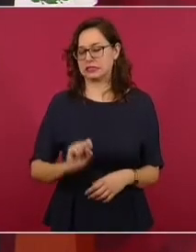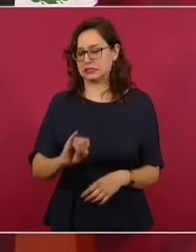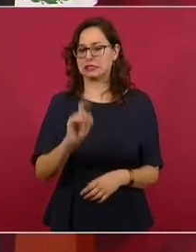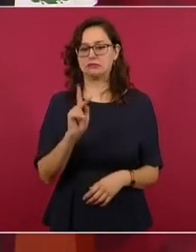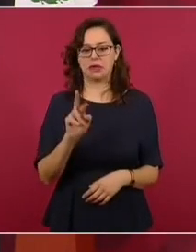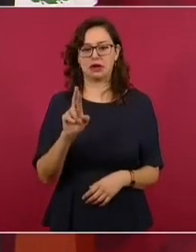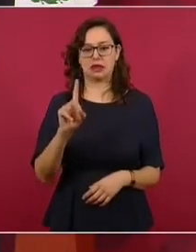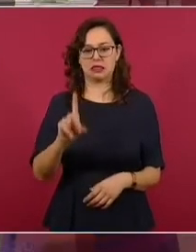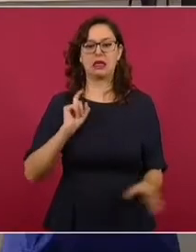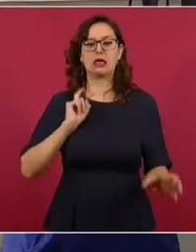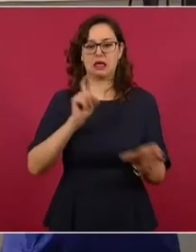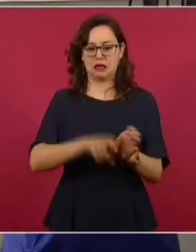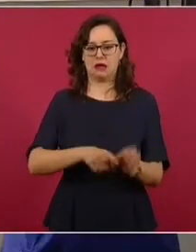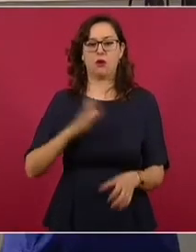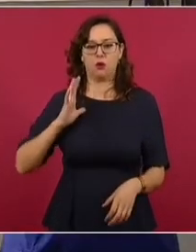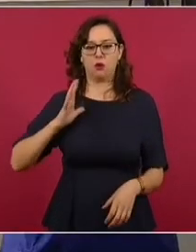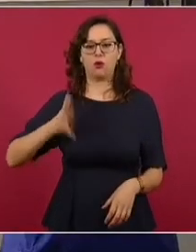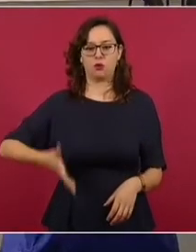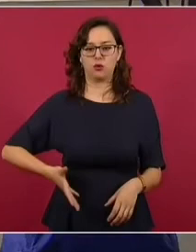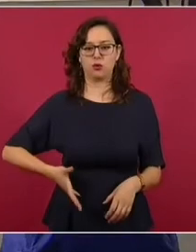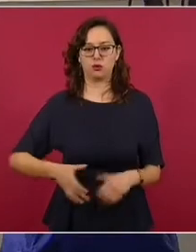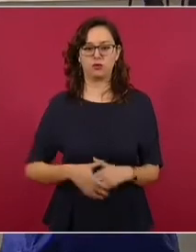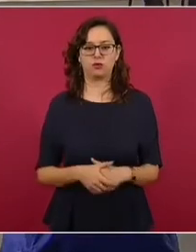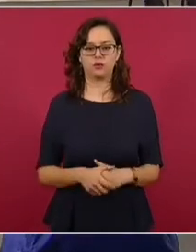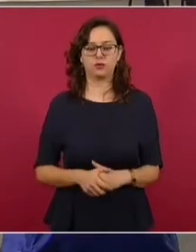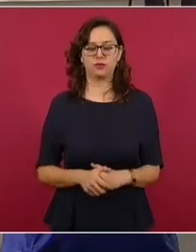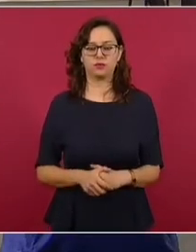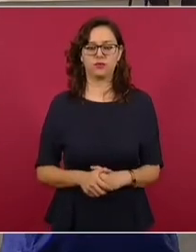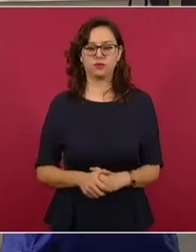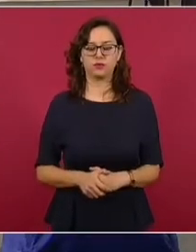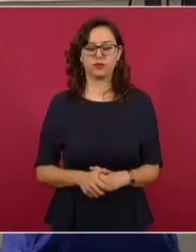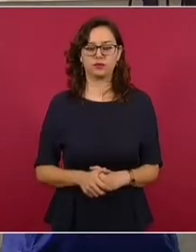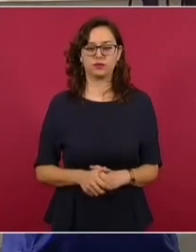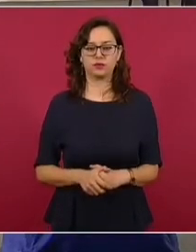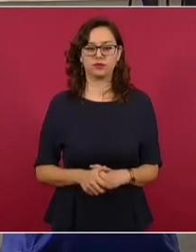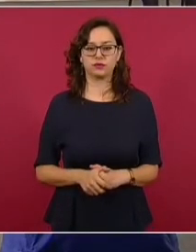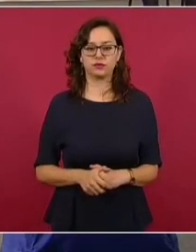representar a mi partido, el Revolucionario